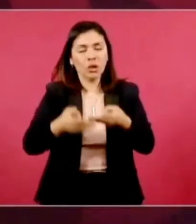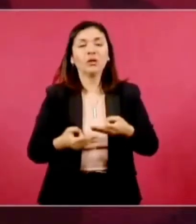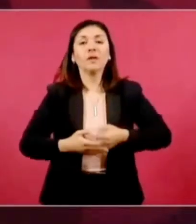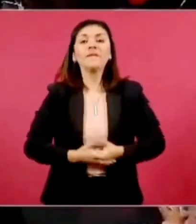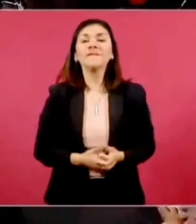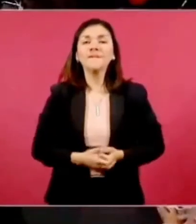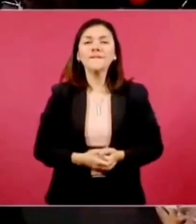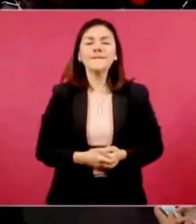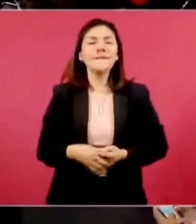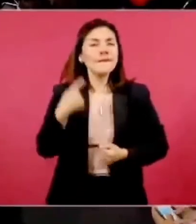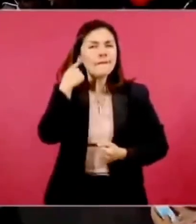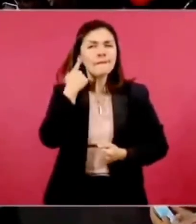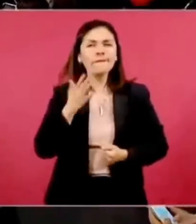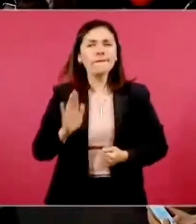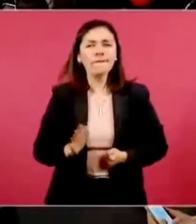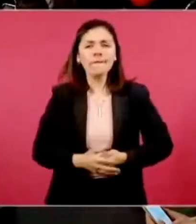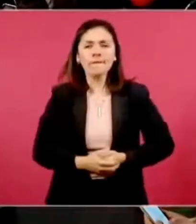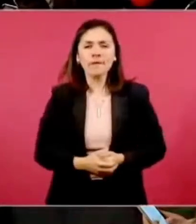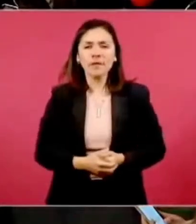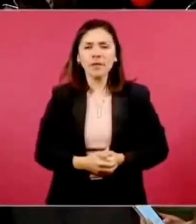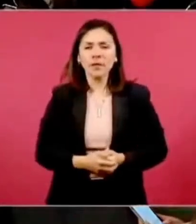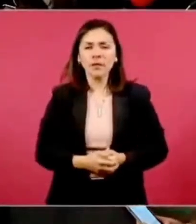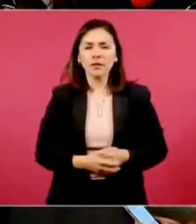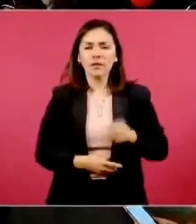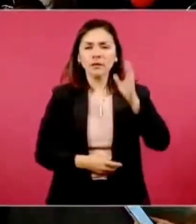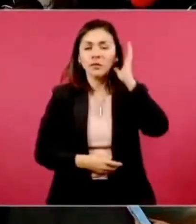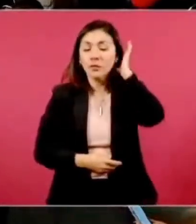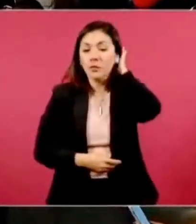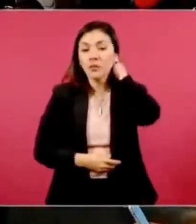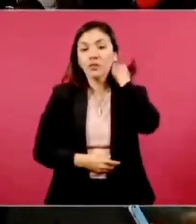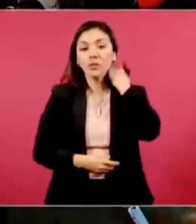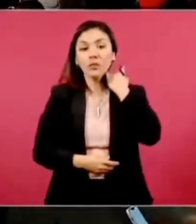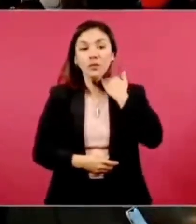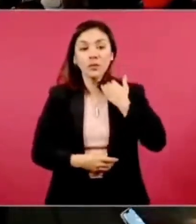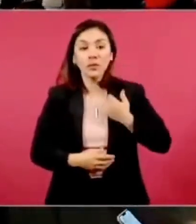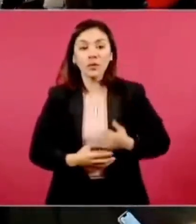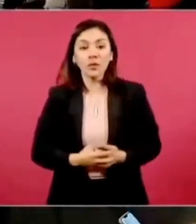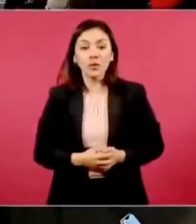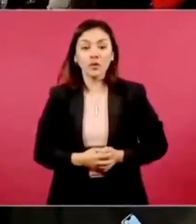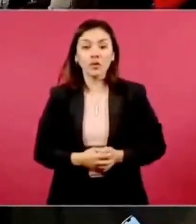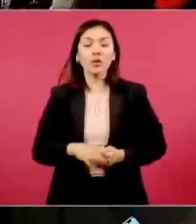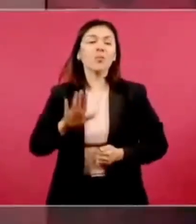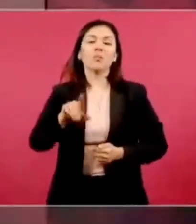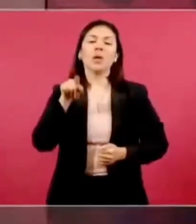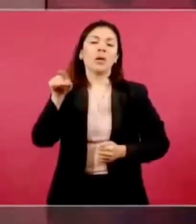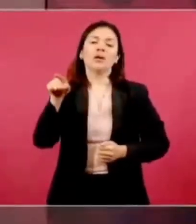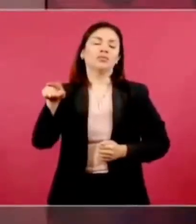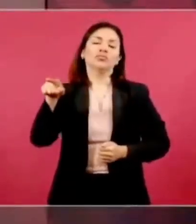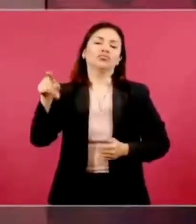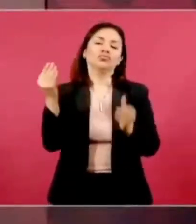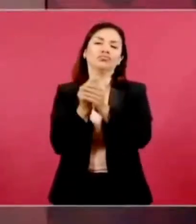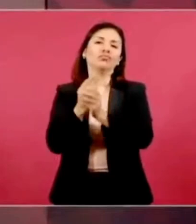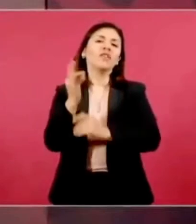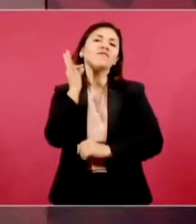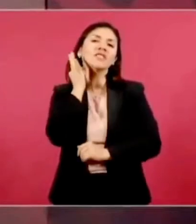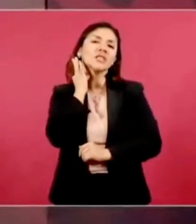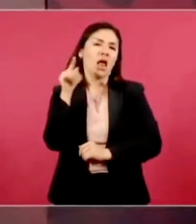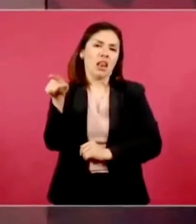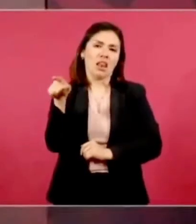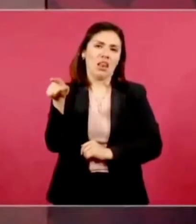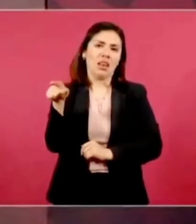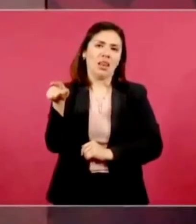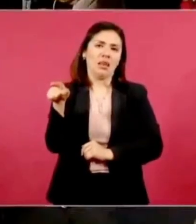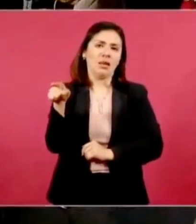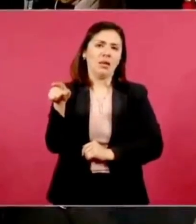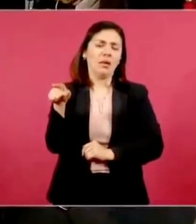De la posible extradición de Cabeza de Vaca a México. Eso lo maneja la Fiscalía. Pero usted, digamos, una